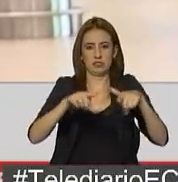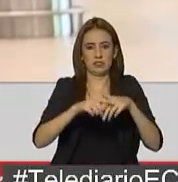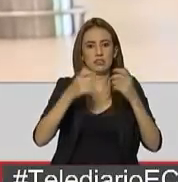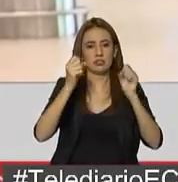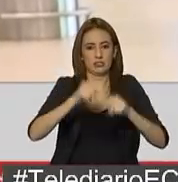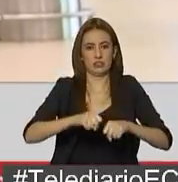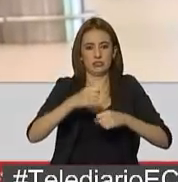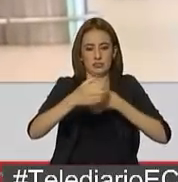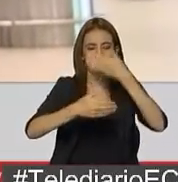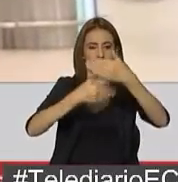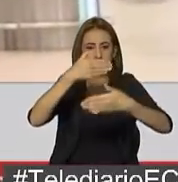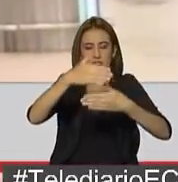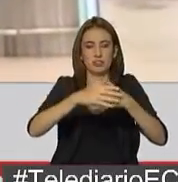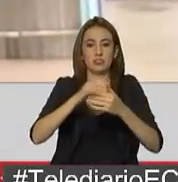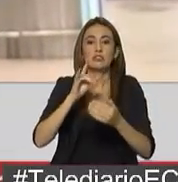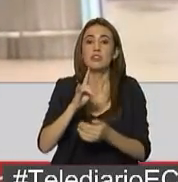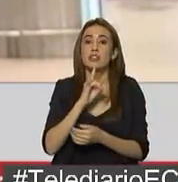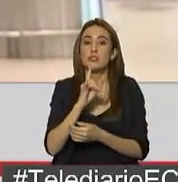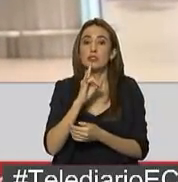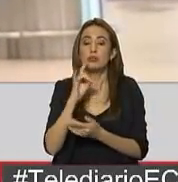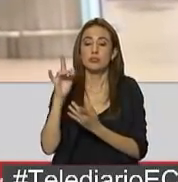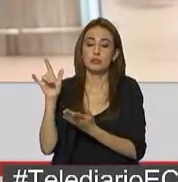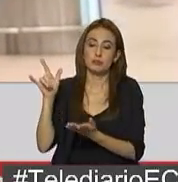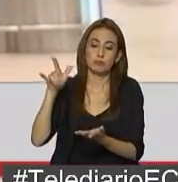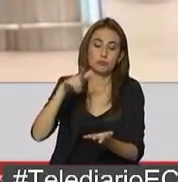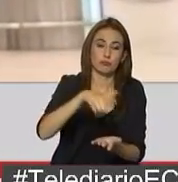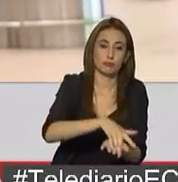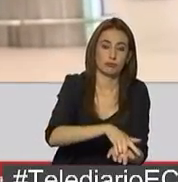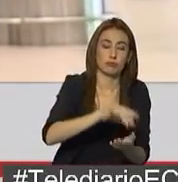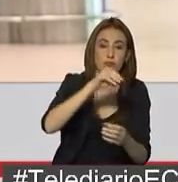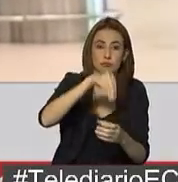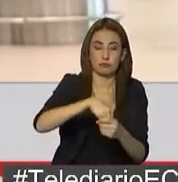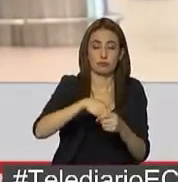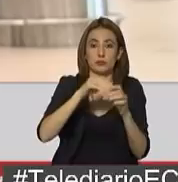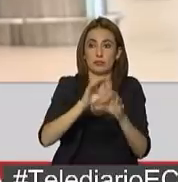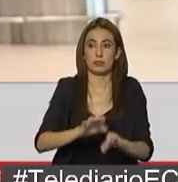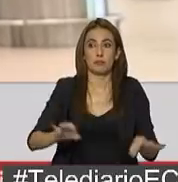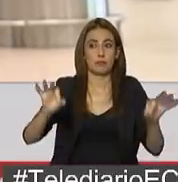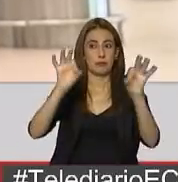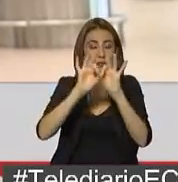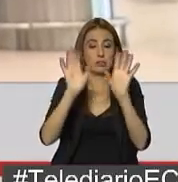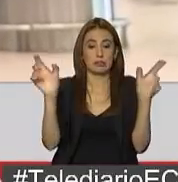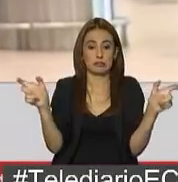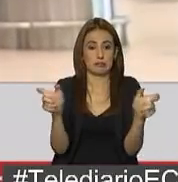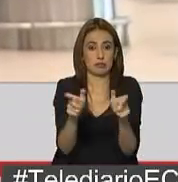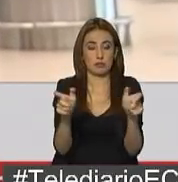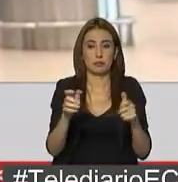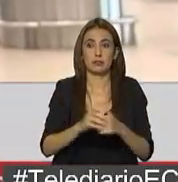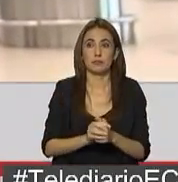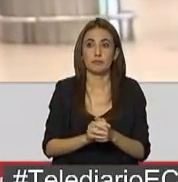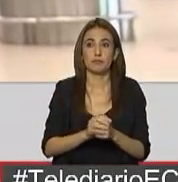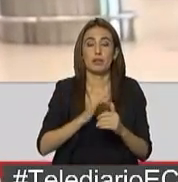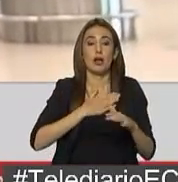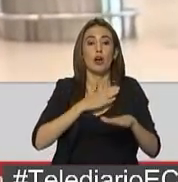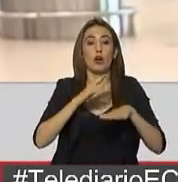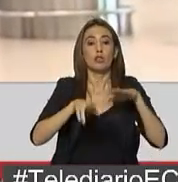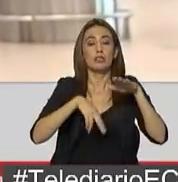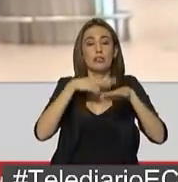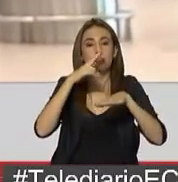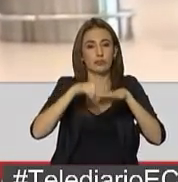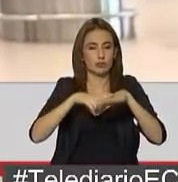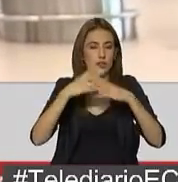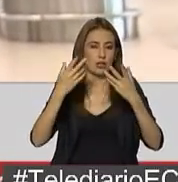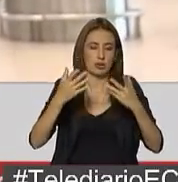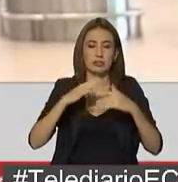los vuelos de Estados Unidos están operando con una capacidad bastante importante. Los vuelos nacionales, los vuelos a destinos como